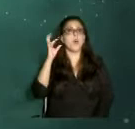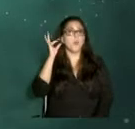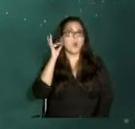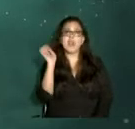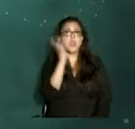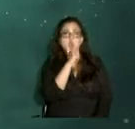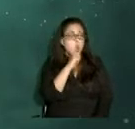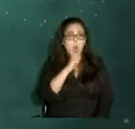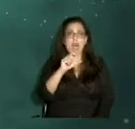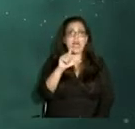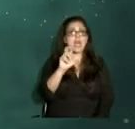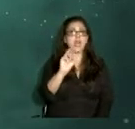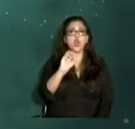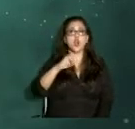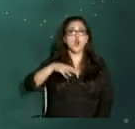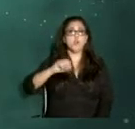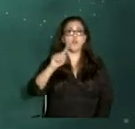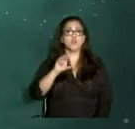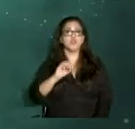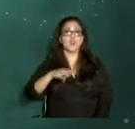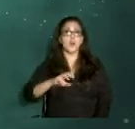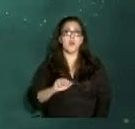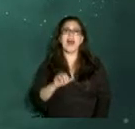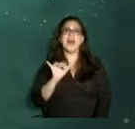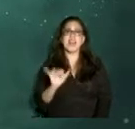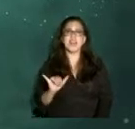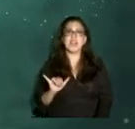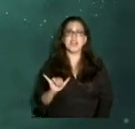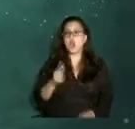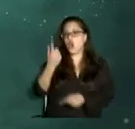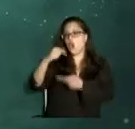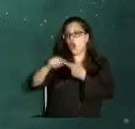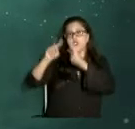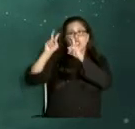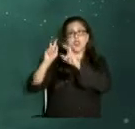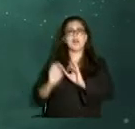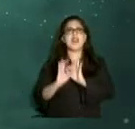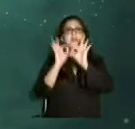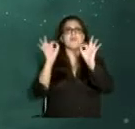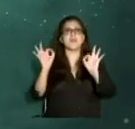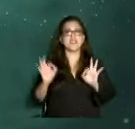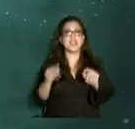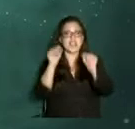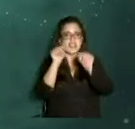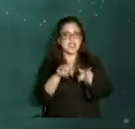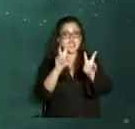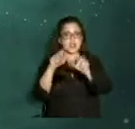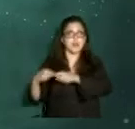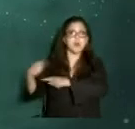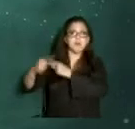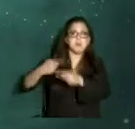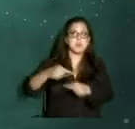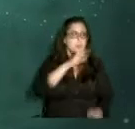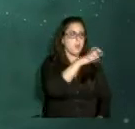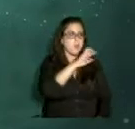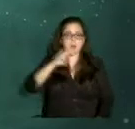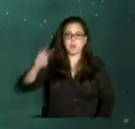Y. Otra región particular del genoma que se aparta de esta regla de herencia materna y